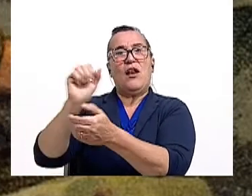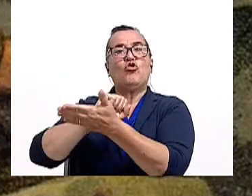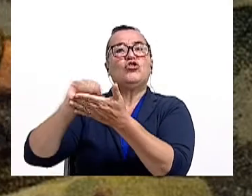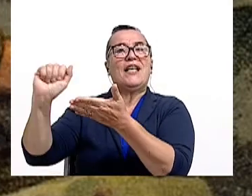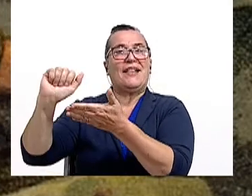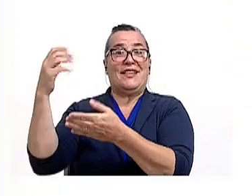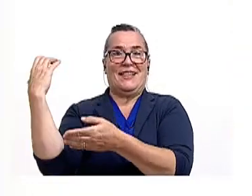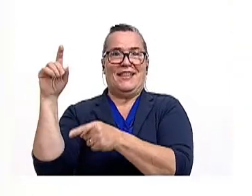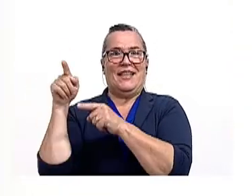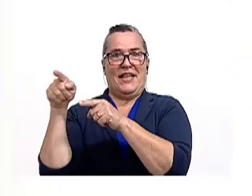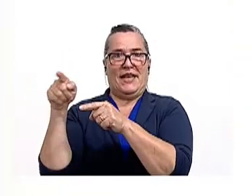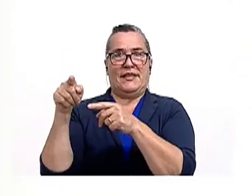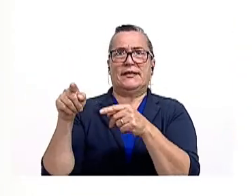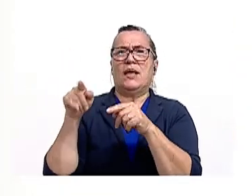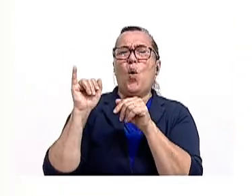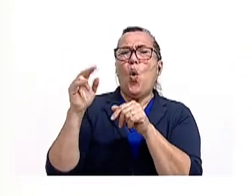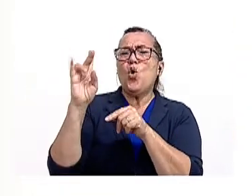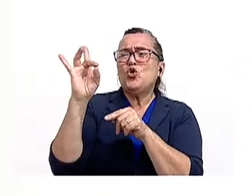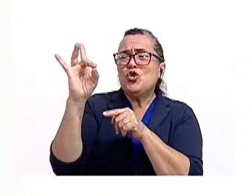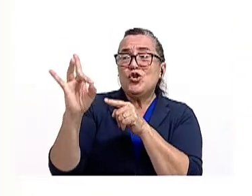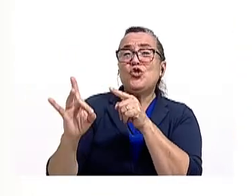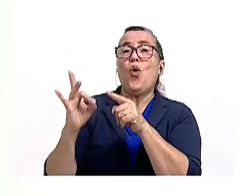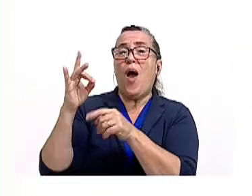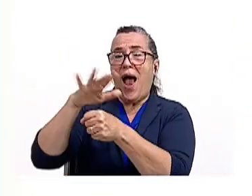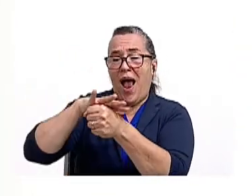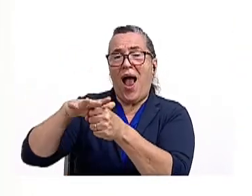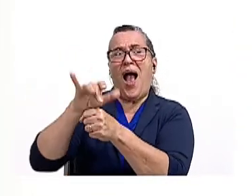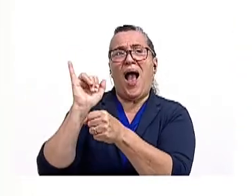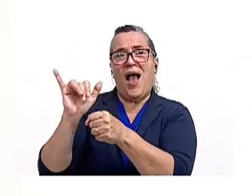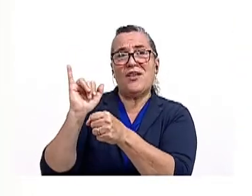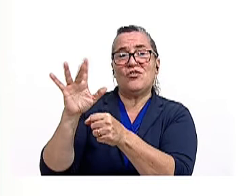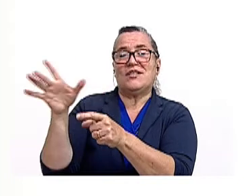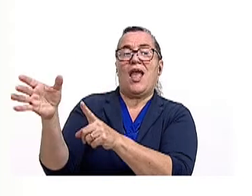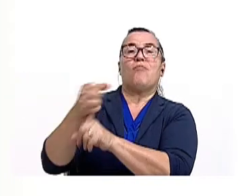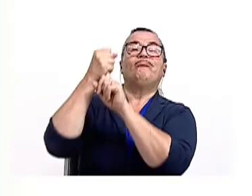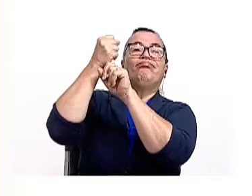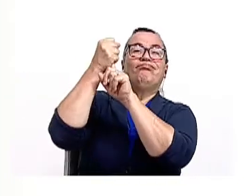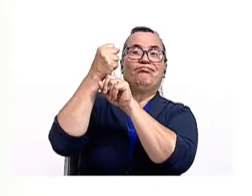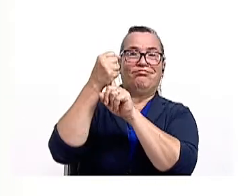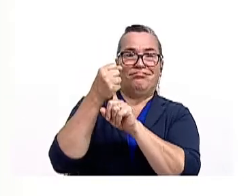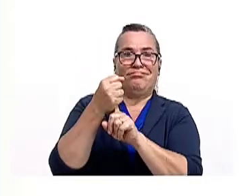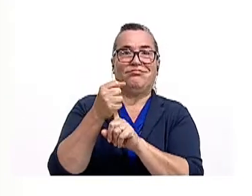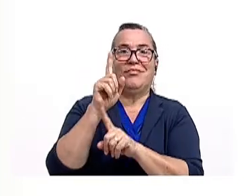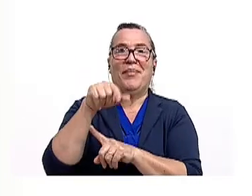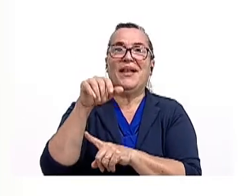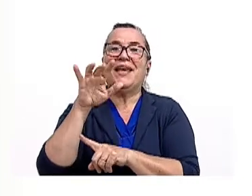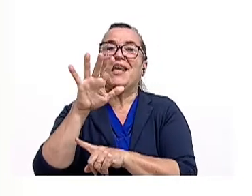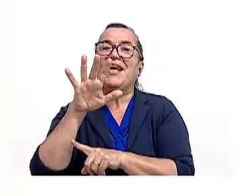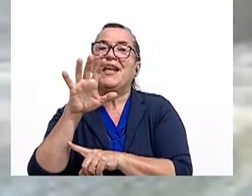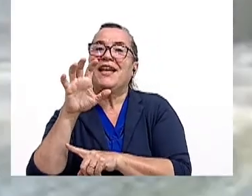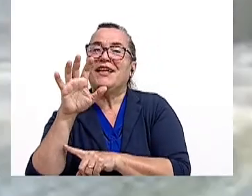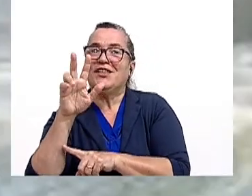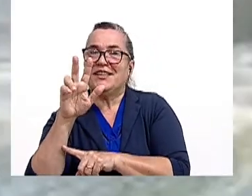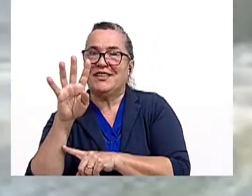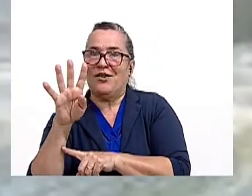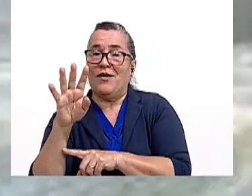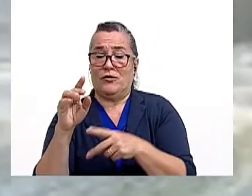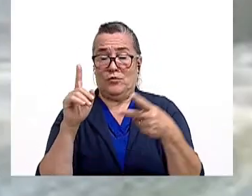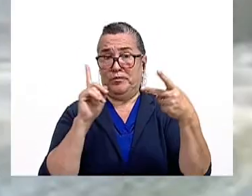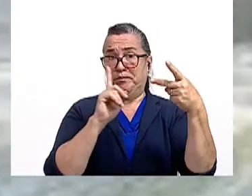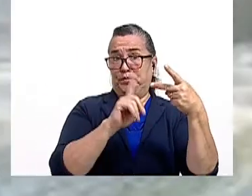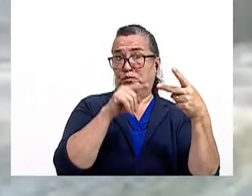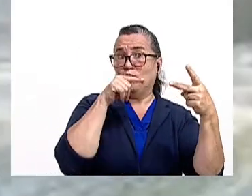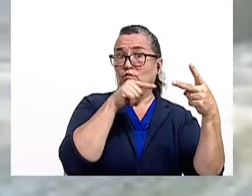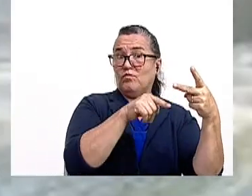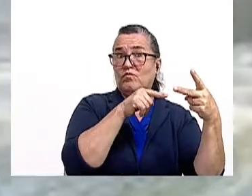Colombia. Estuvo 8 años hasta que fue rescatado en 1534.